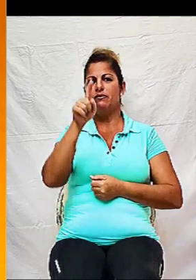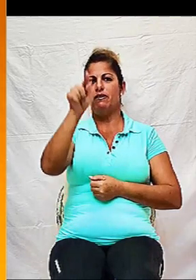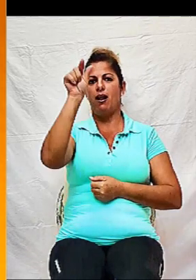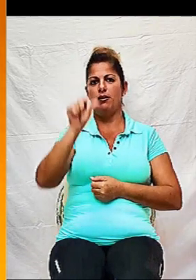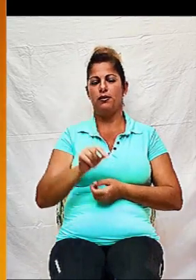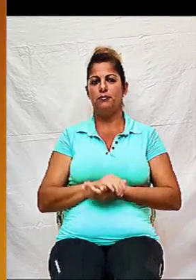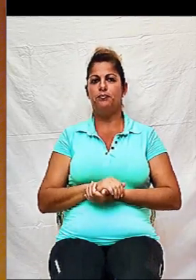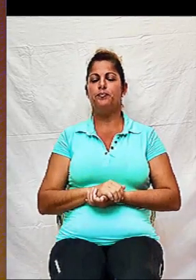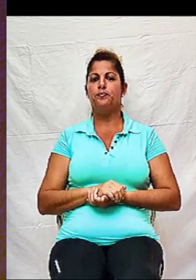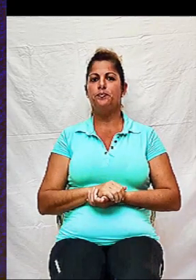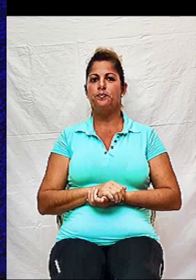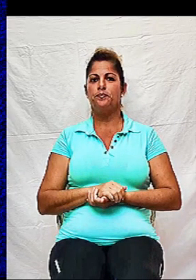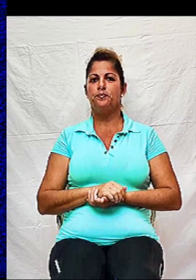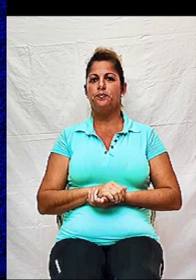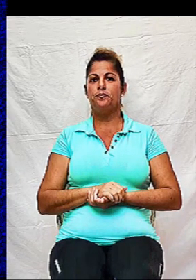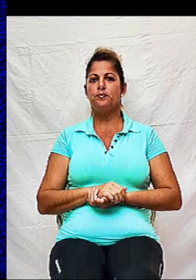bienestar.